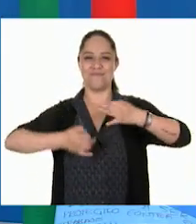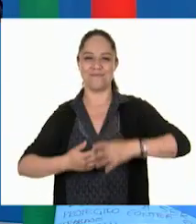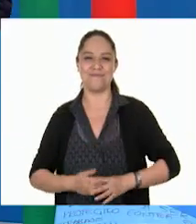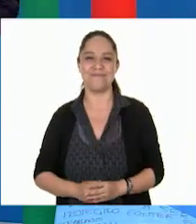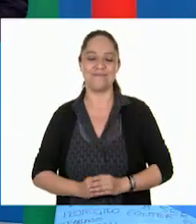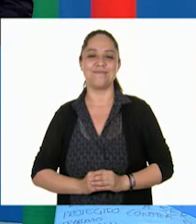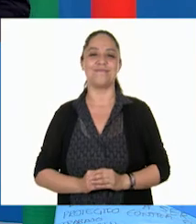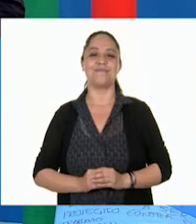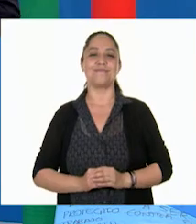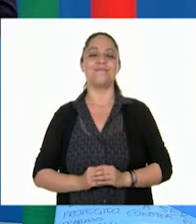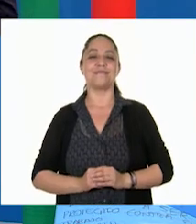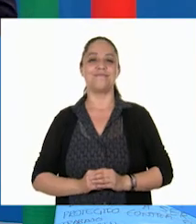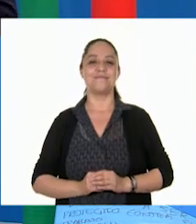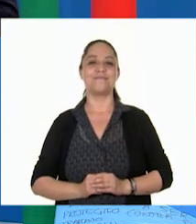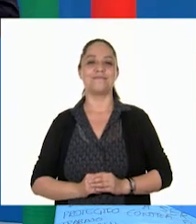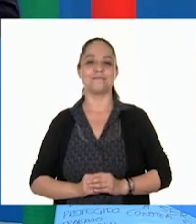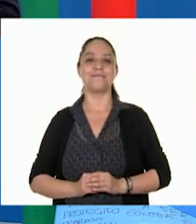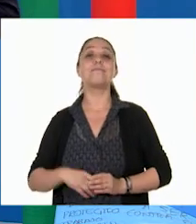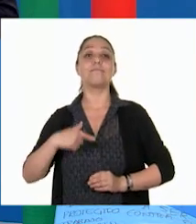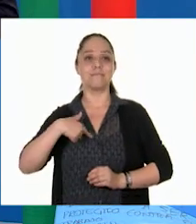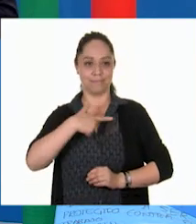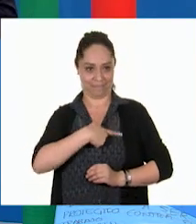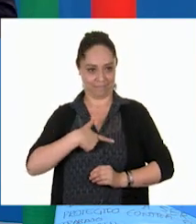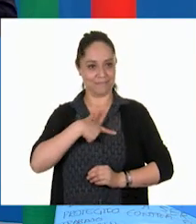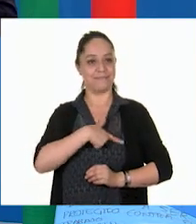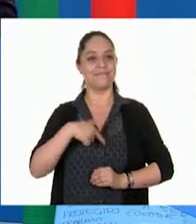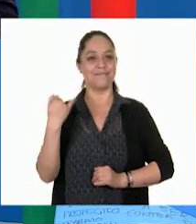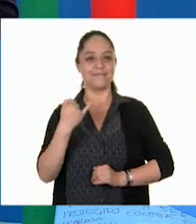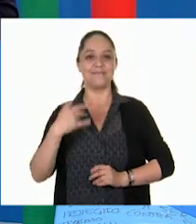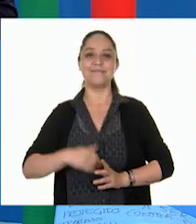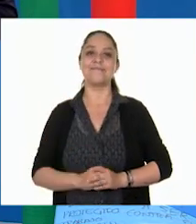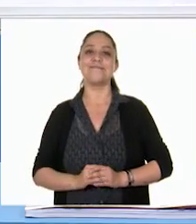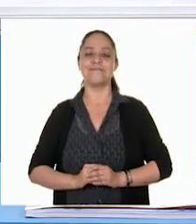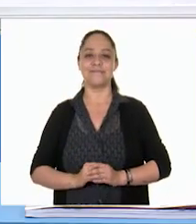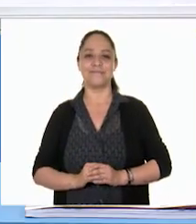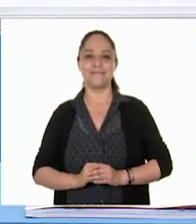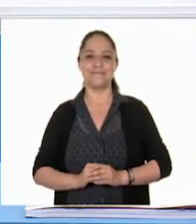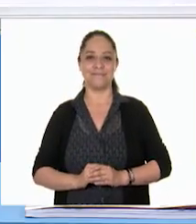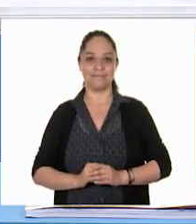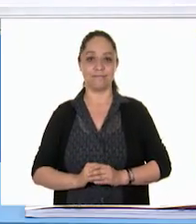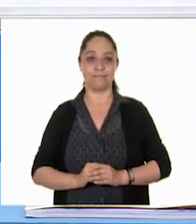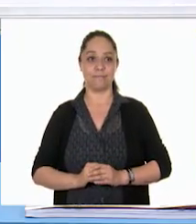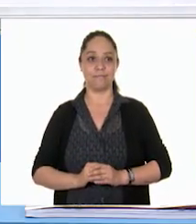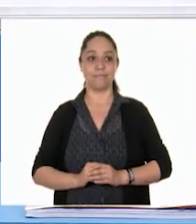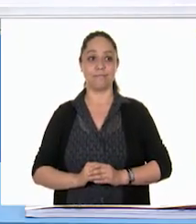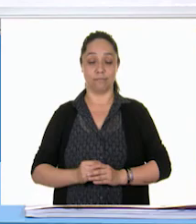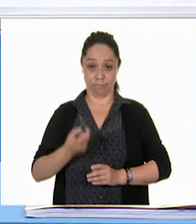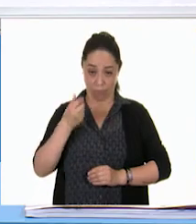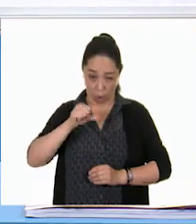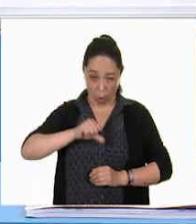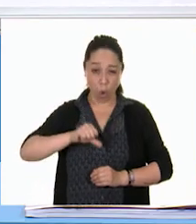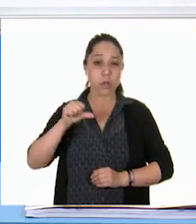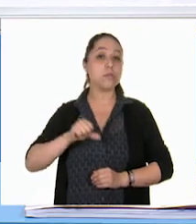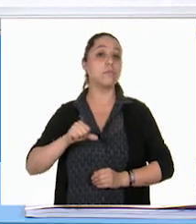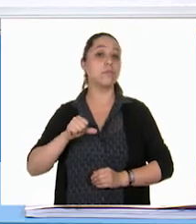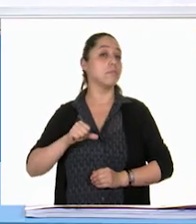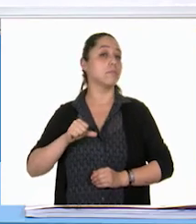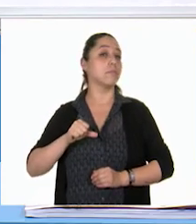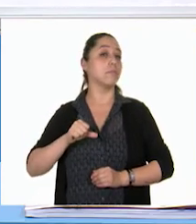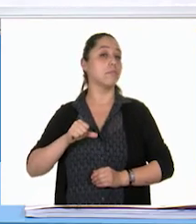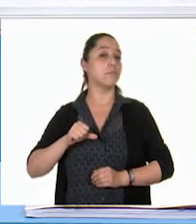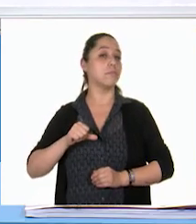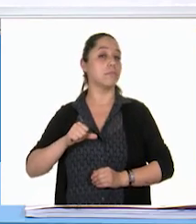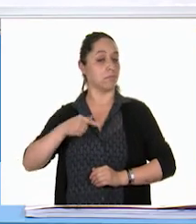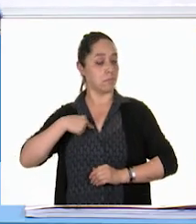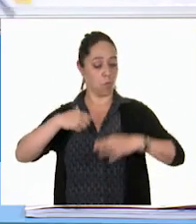bien, maestra, me gustó a mí también muchísimo esto. Y esto fue un episodio más de